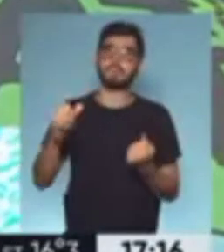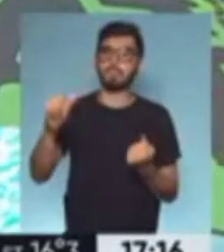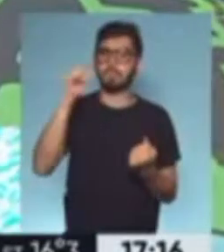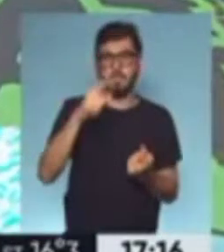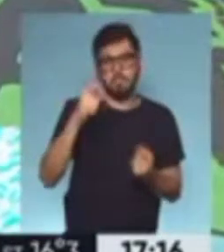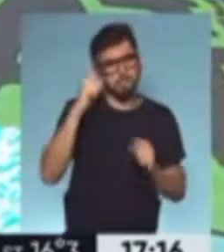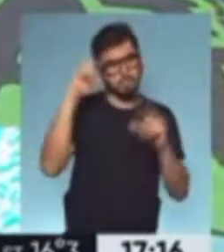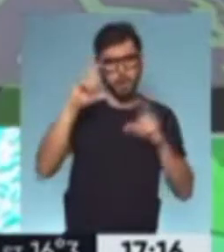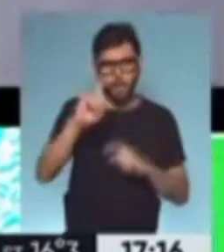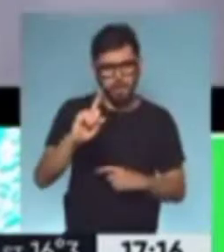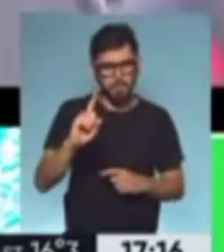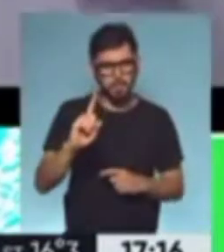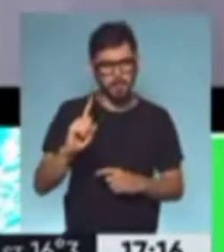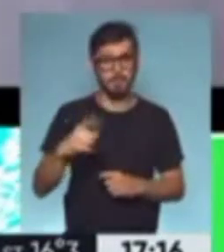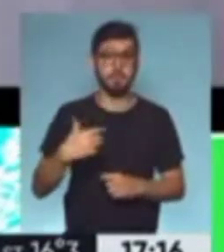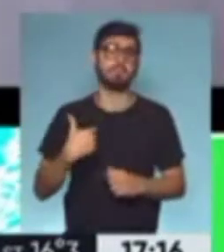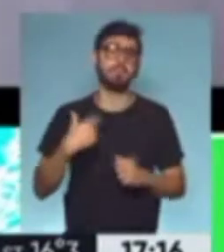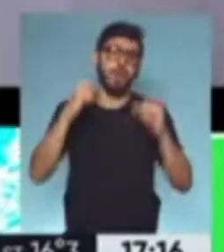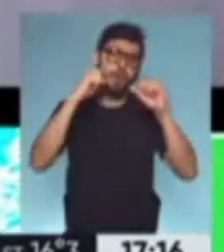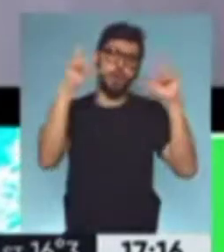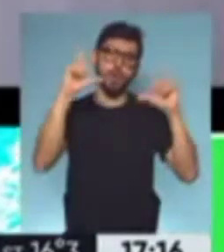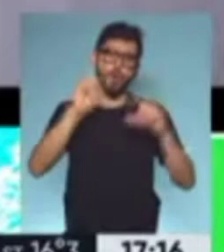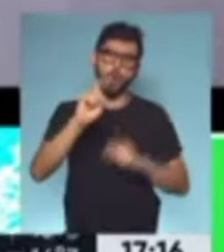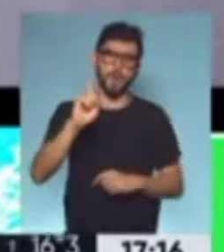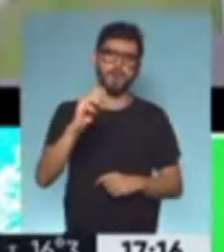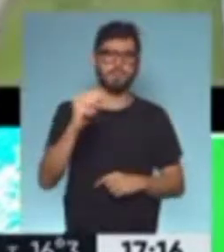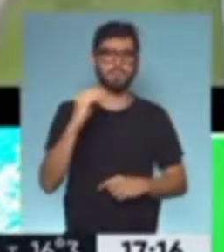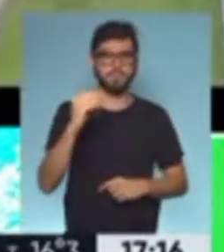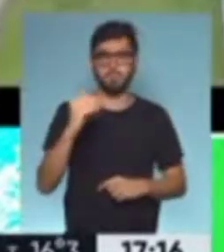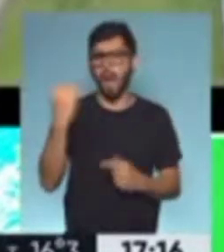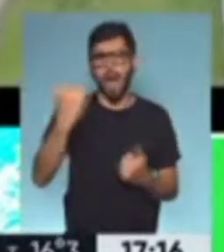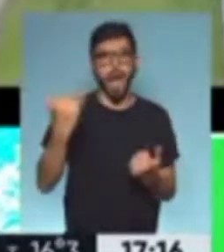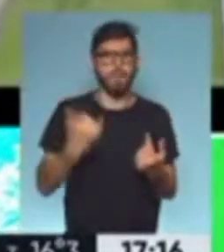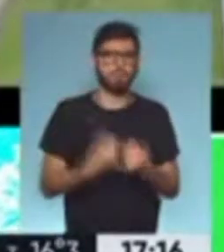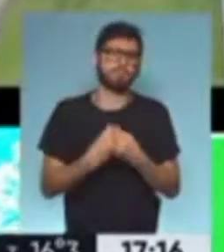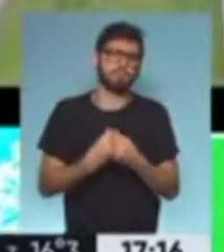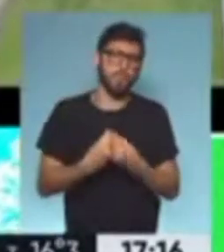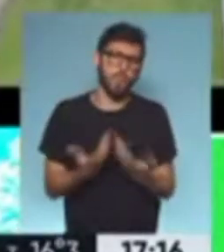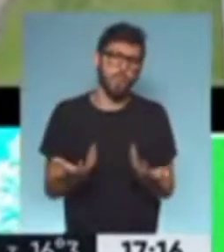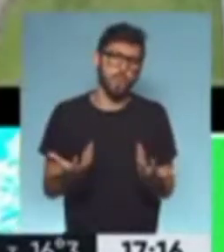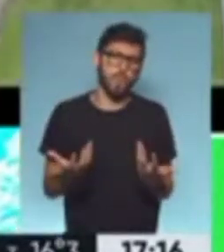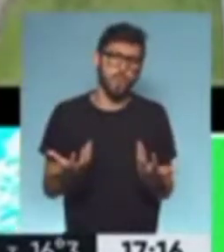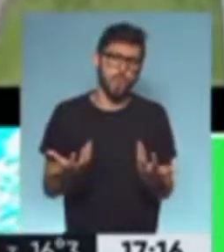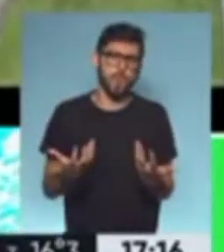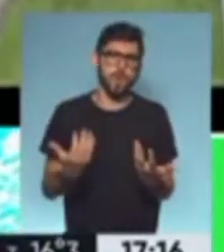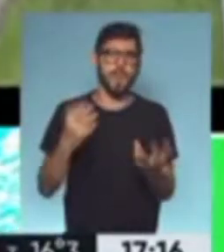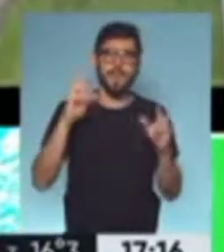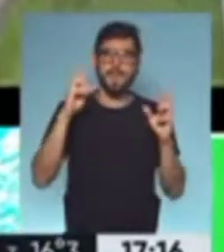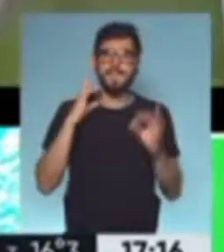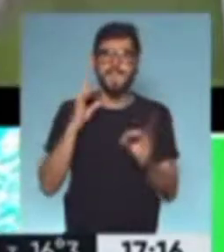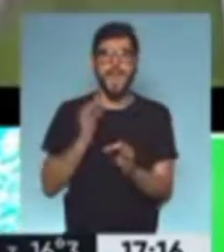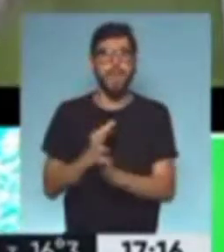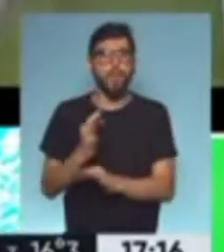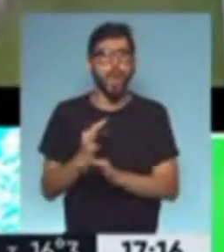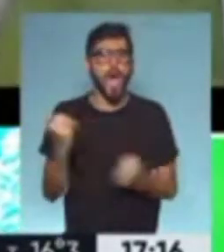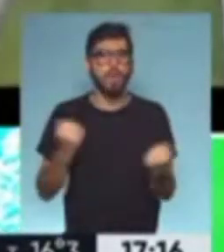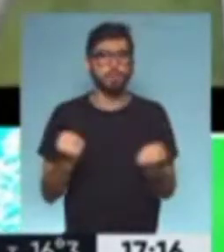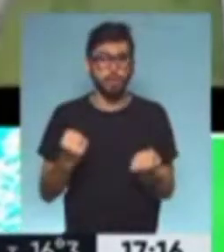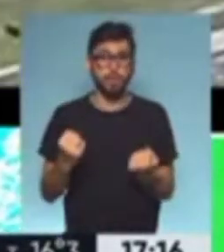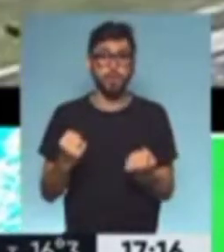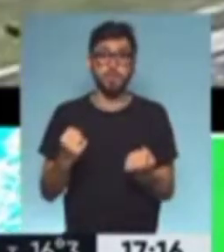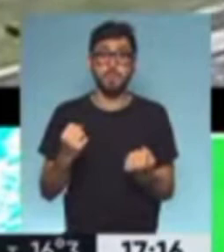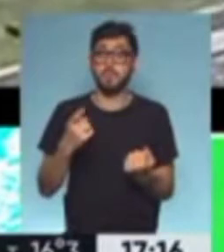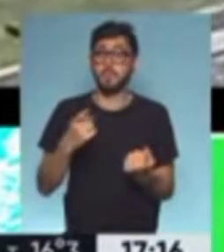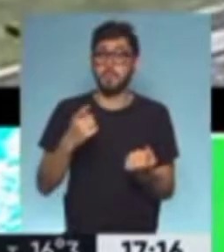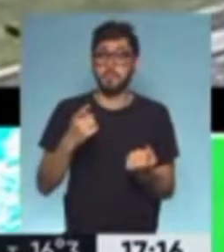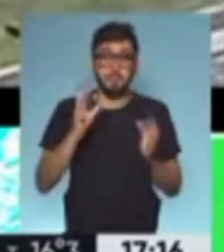alcoholizada. No me sorprende, Cata, porque pasa de hecho. Y yo me gustaría decir esto, que el tema de lo que es la educación vial se puede implementar más